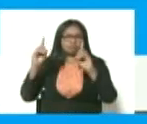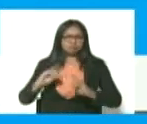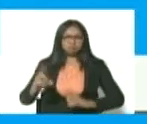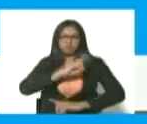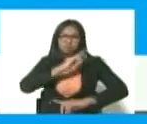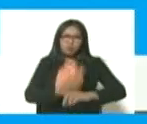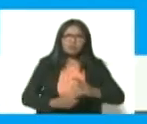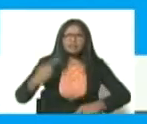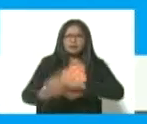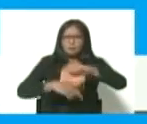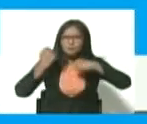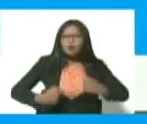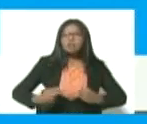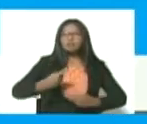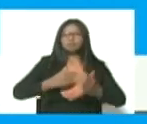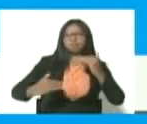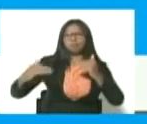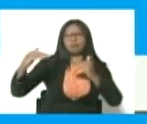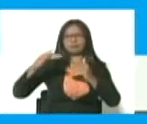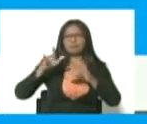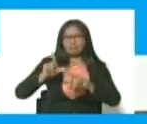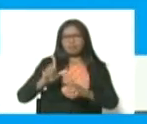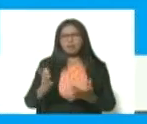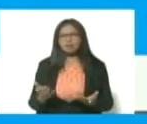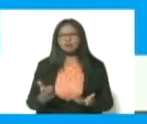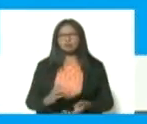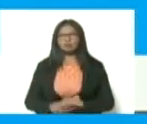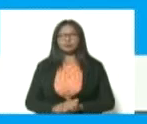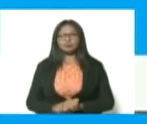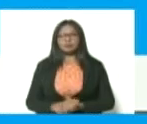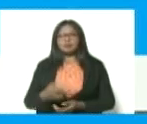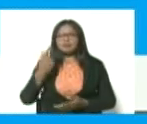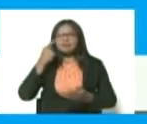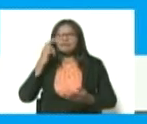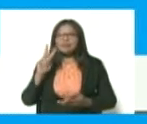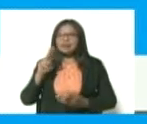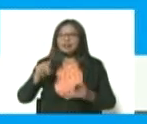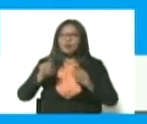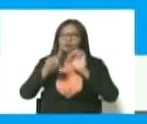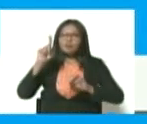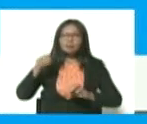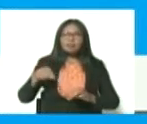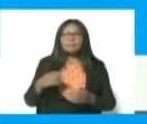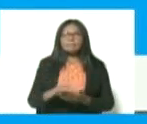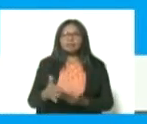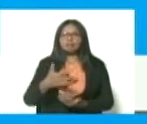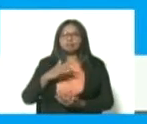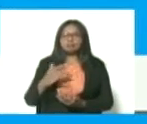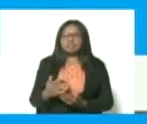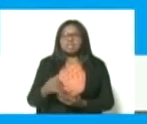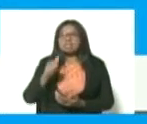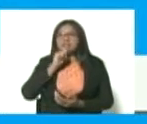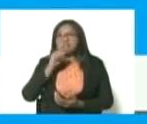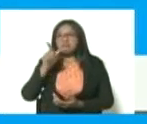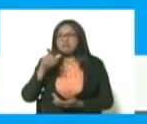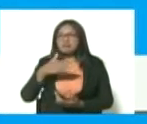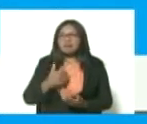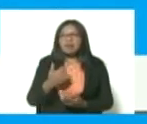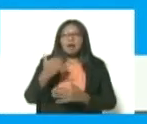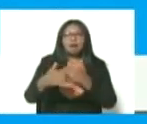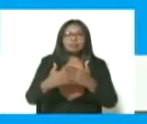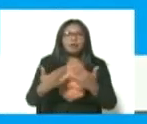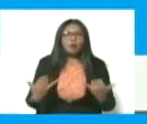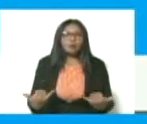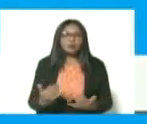coraje y nuestra rebeldía está por encima de falsos reconocimientos de quien sea en este mundo, de quien